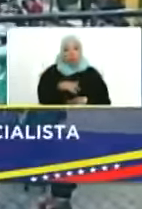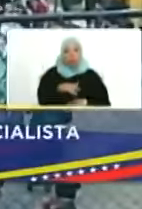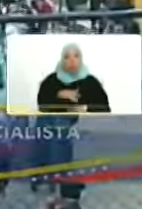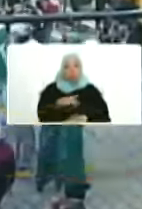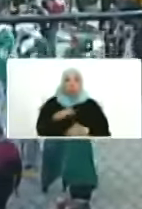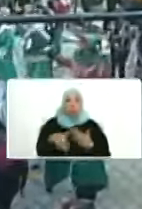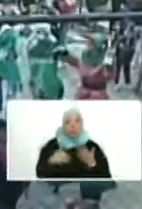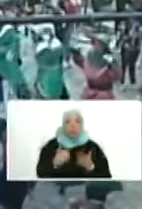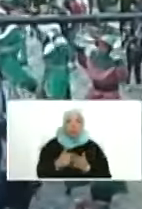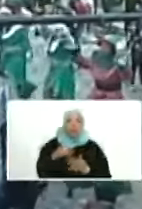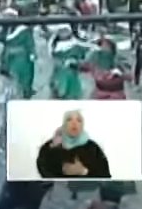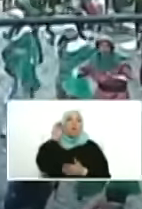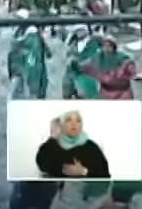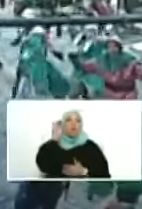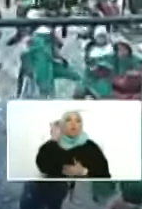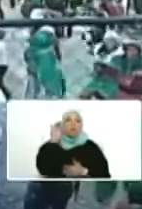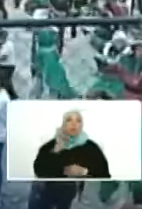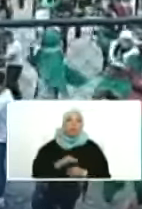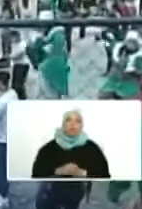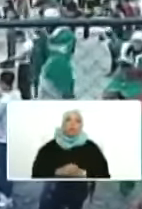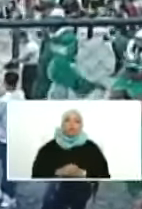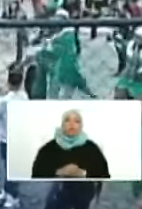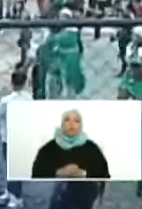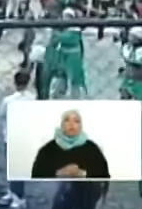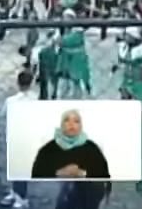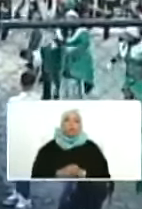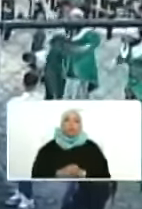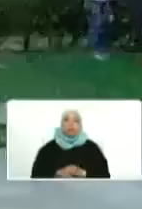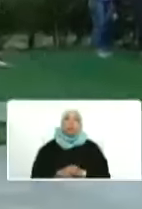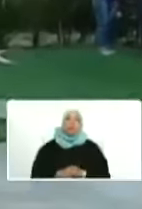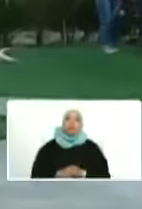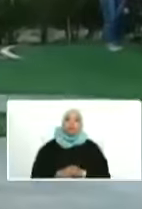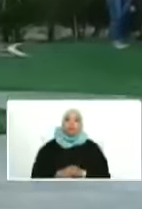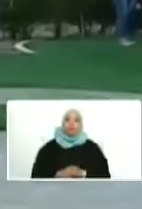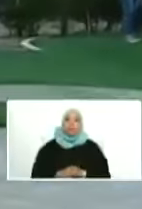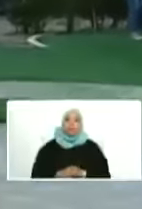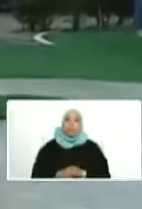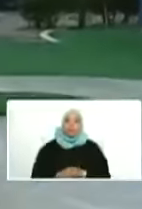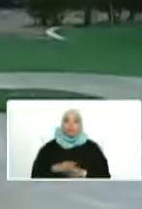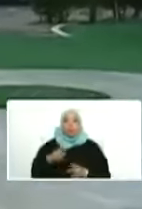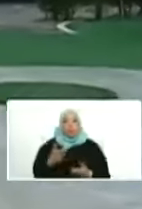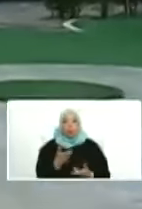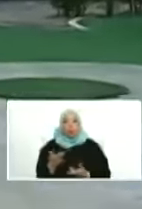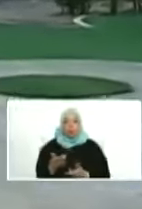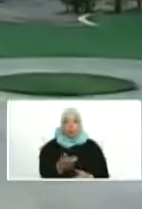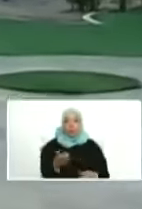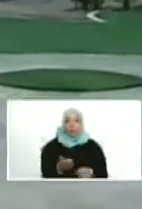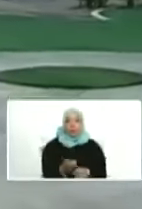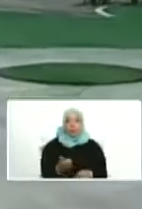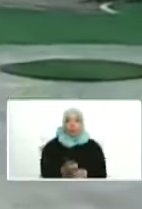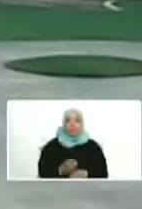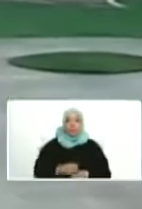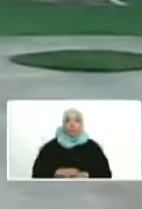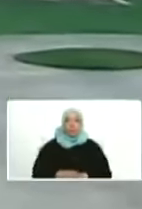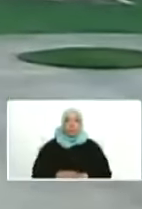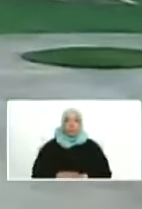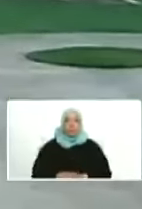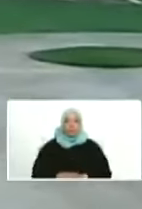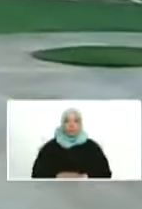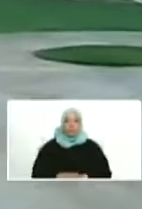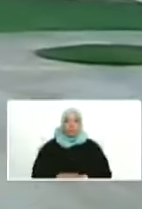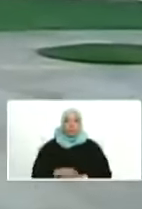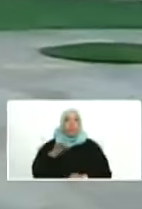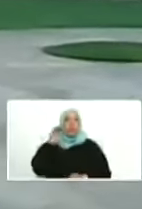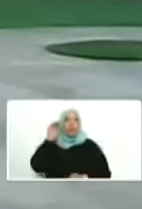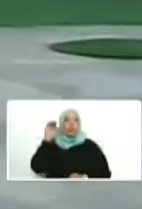contamos en un futuro con una sede de los bomberos. Contamos en un